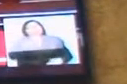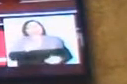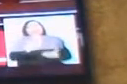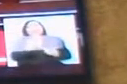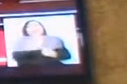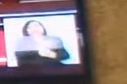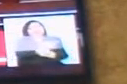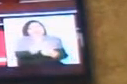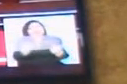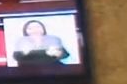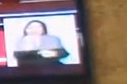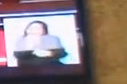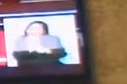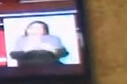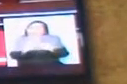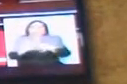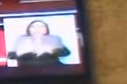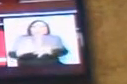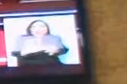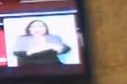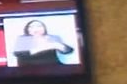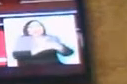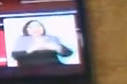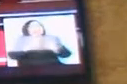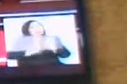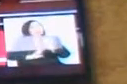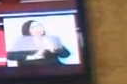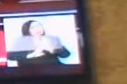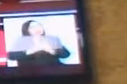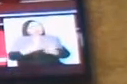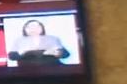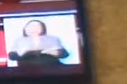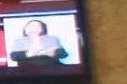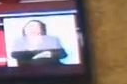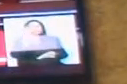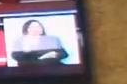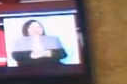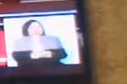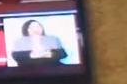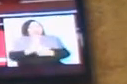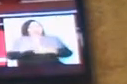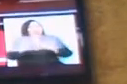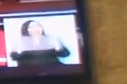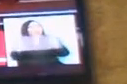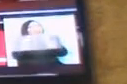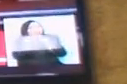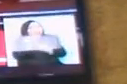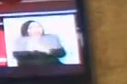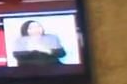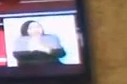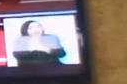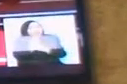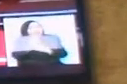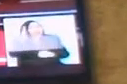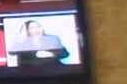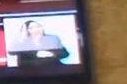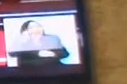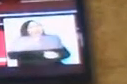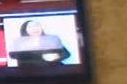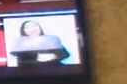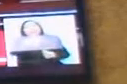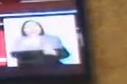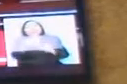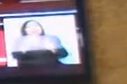invito a trabajar unidos para salir de esta crisis y construir juntos el futuro que